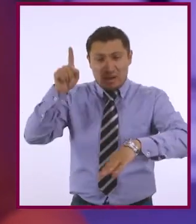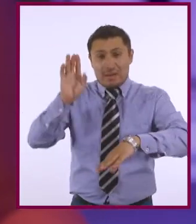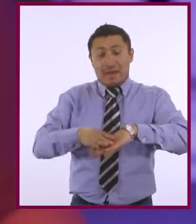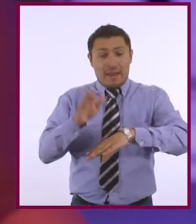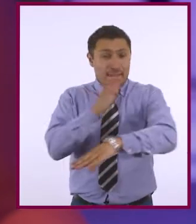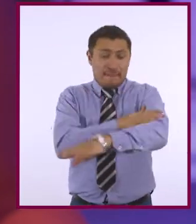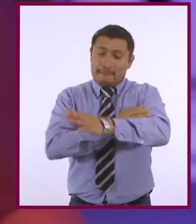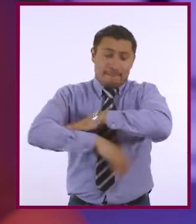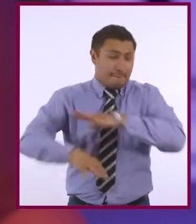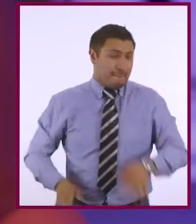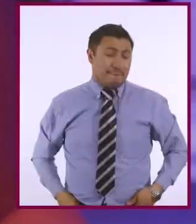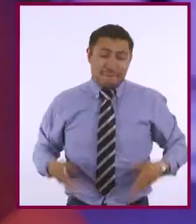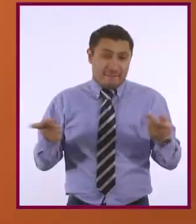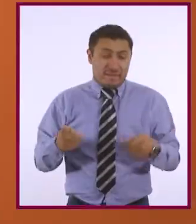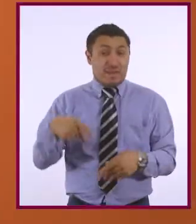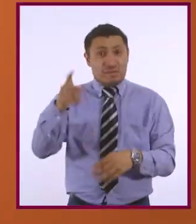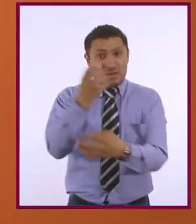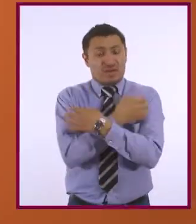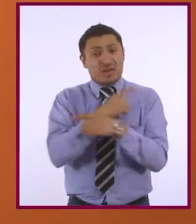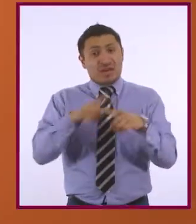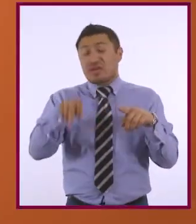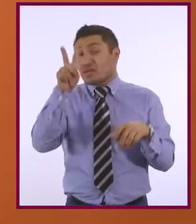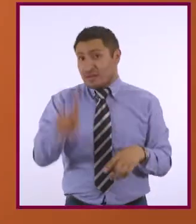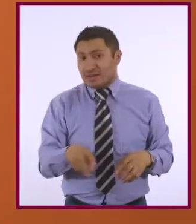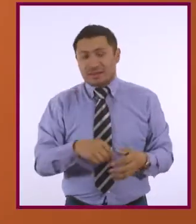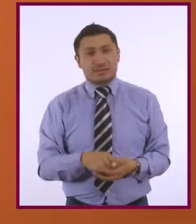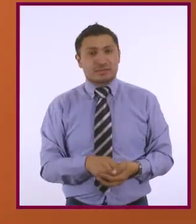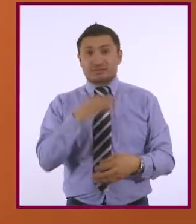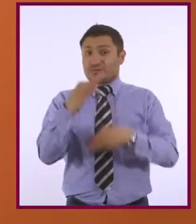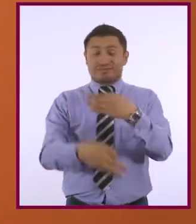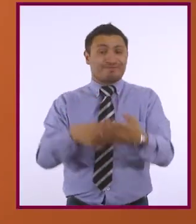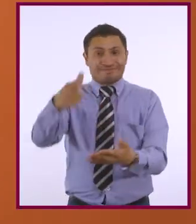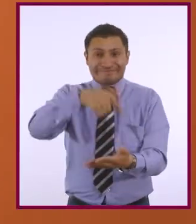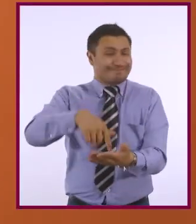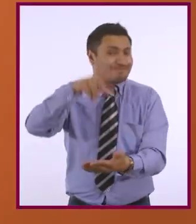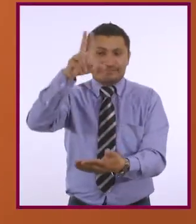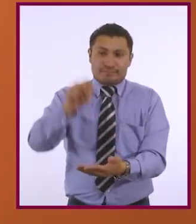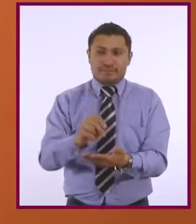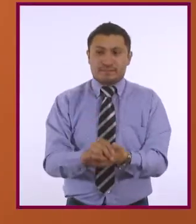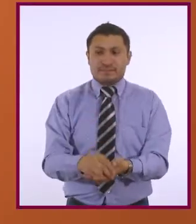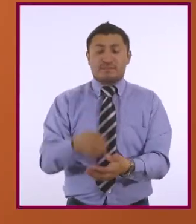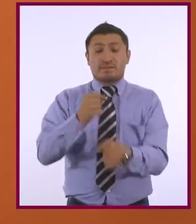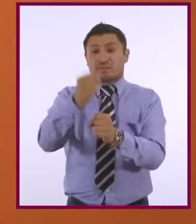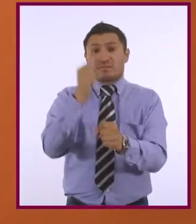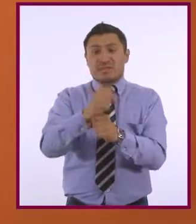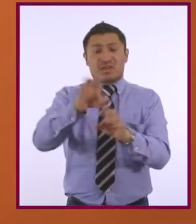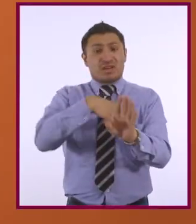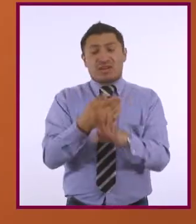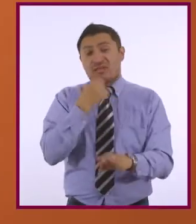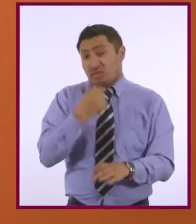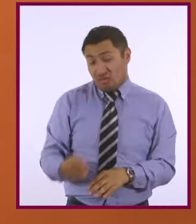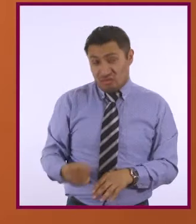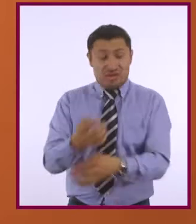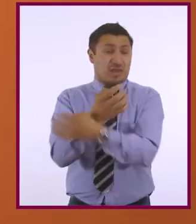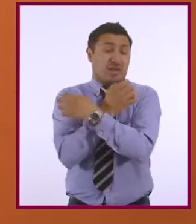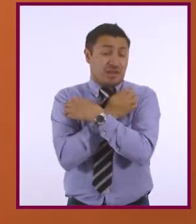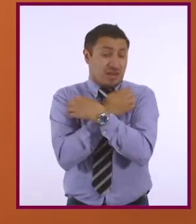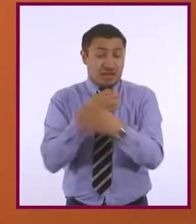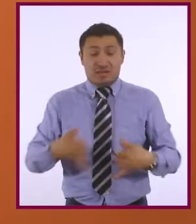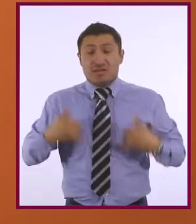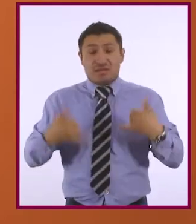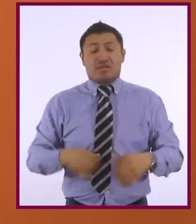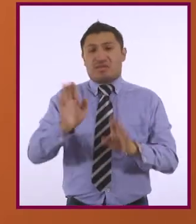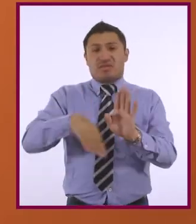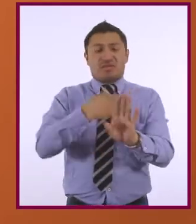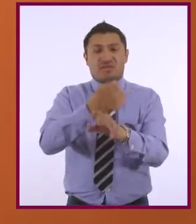educación ha cambiado, ¿no es cierto, Donovan? Desgraciadamente no en todos lados, Shadani. La violencia contra la infancia y la adolescencia es una violación